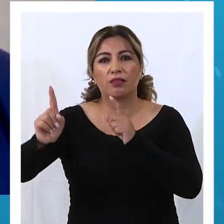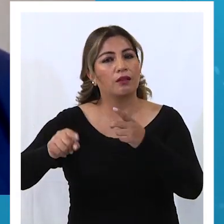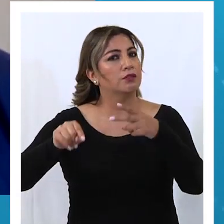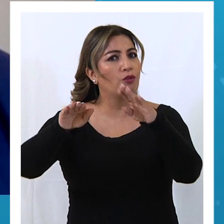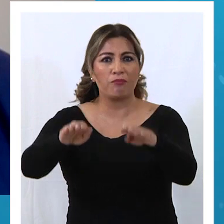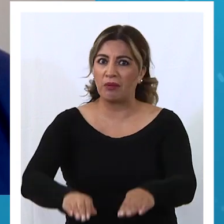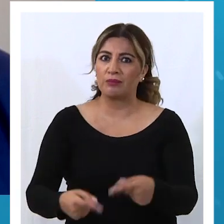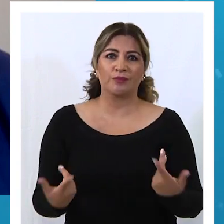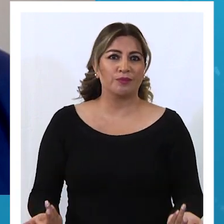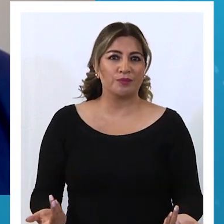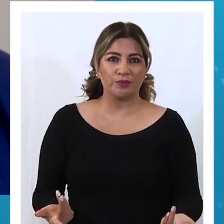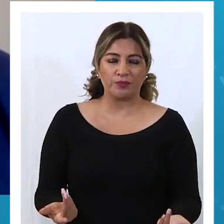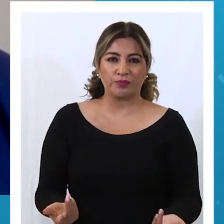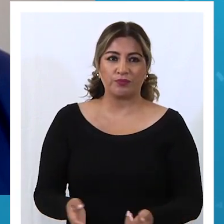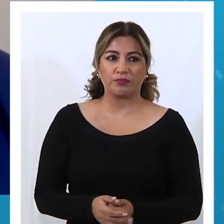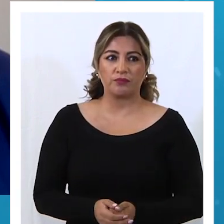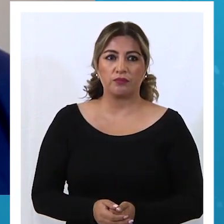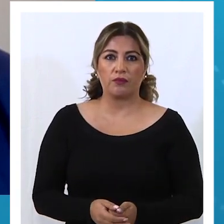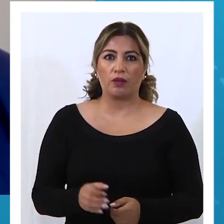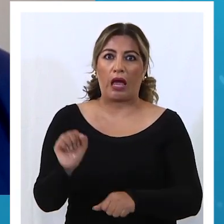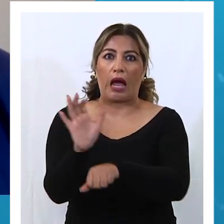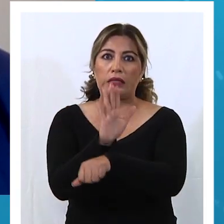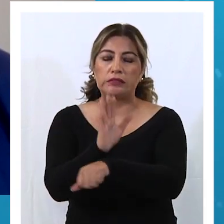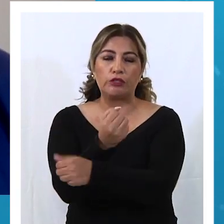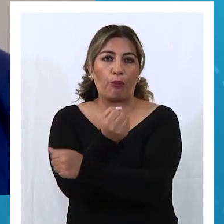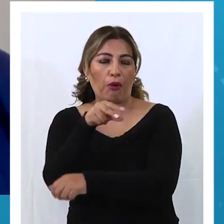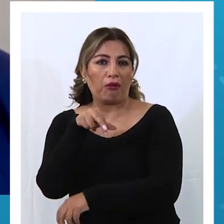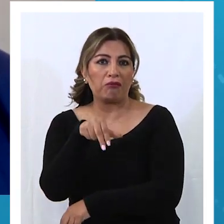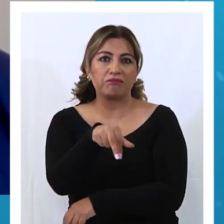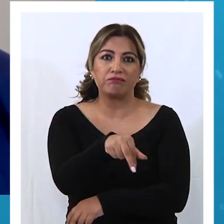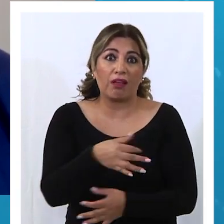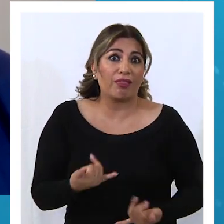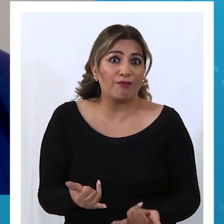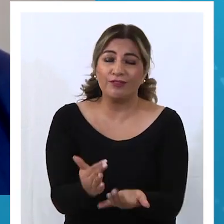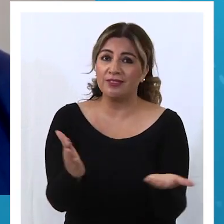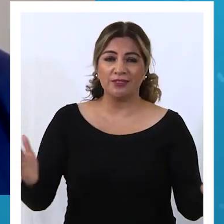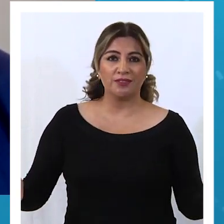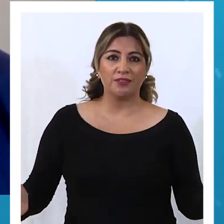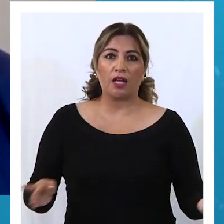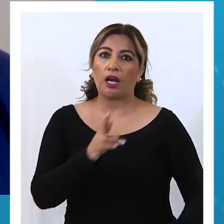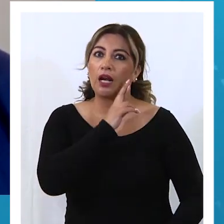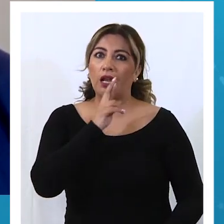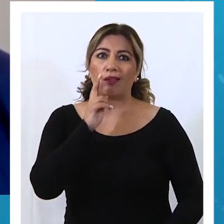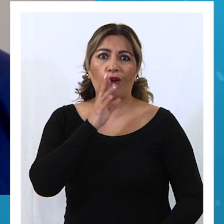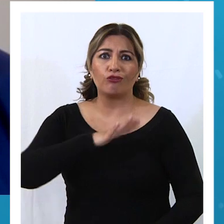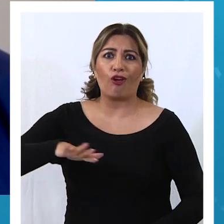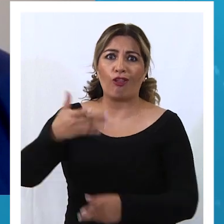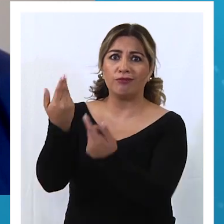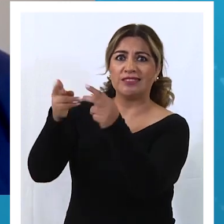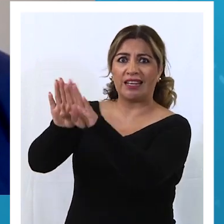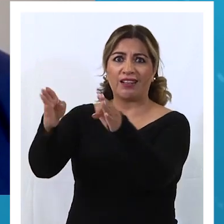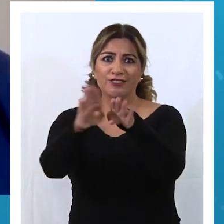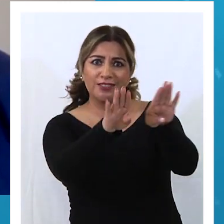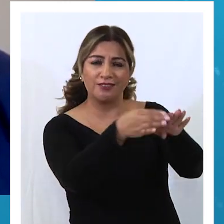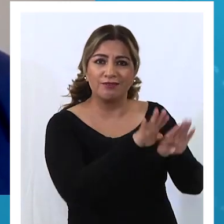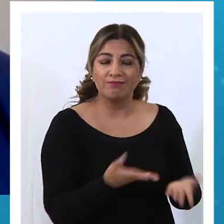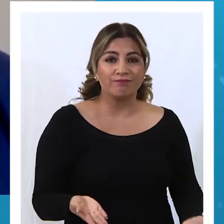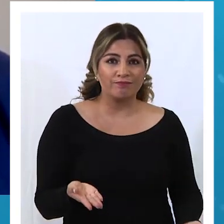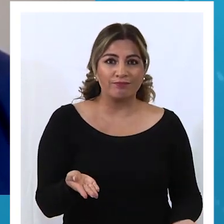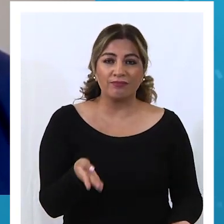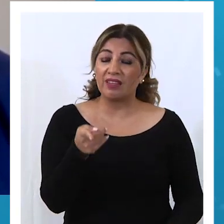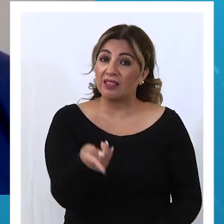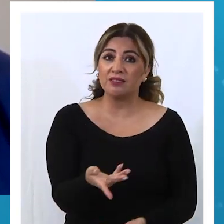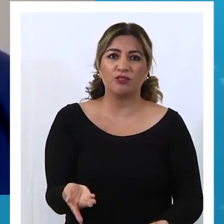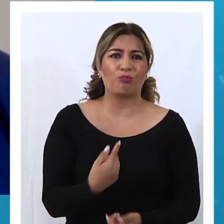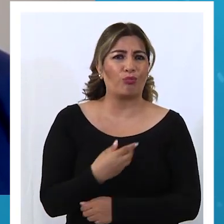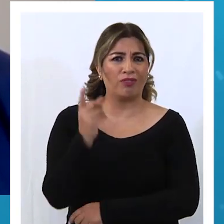distancia, que no se puede ir al cine, ¿no es cierto? Uno no se puede entretener, restaurantes están todos cerrados. Eso